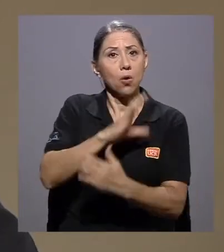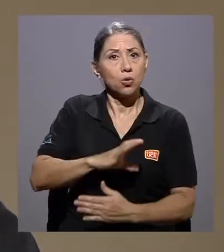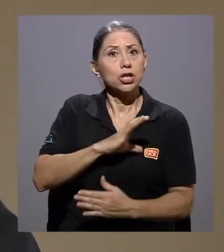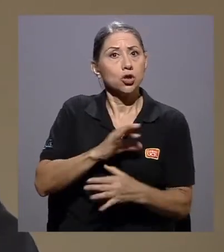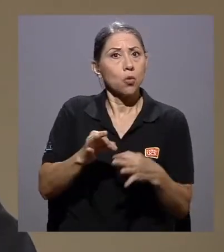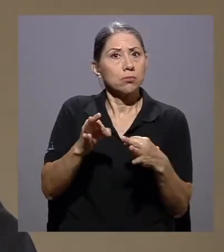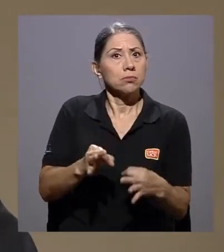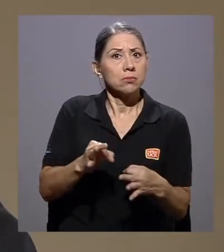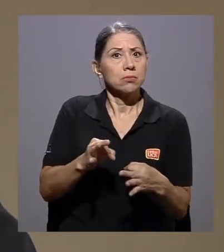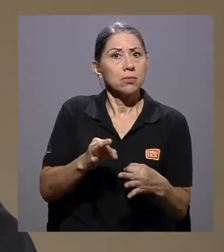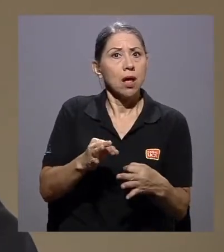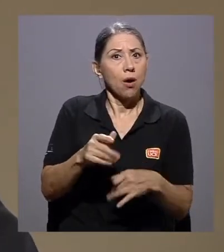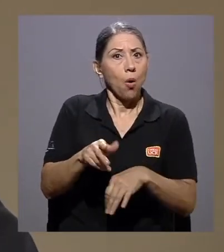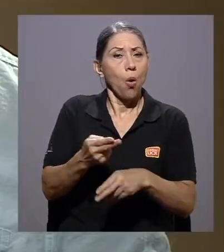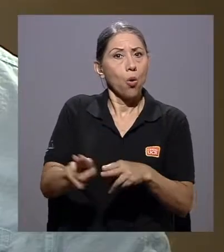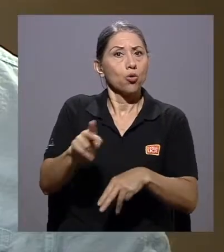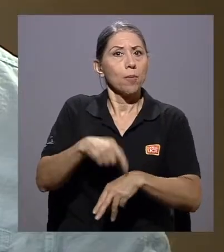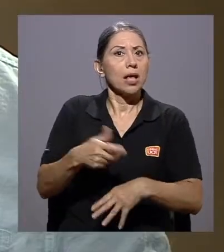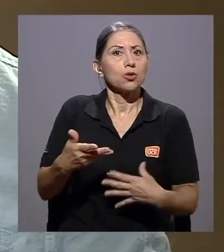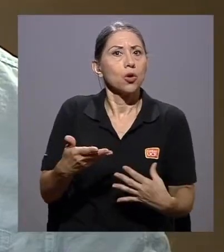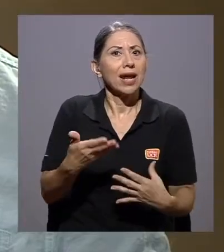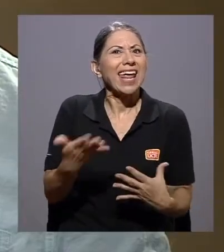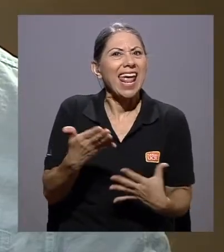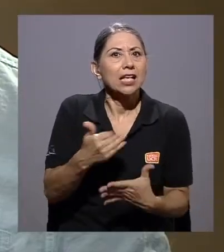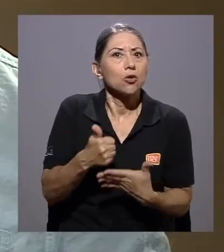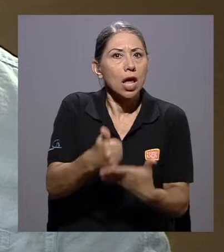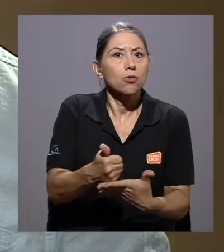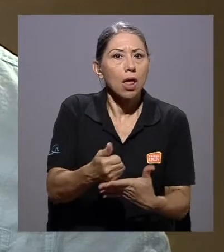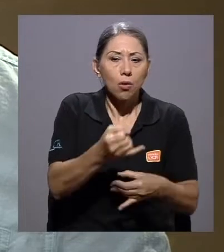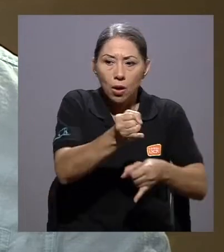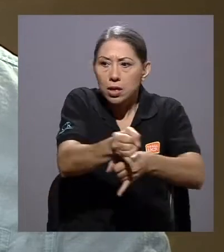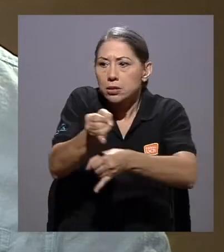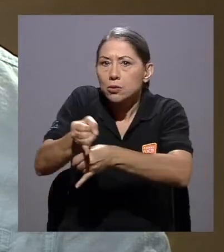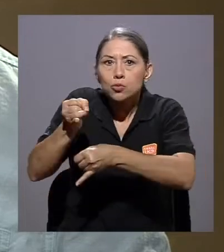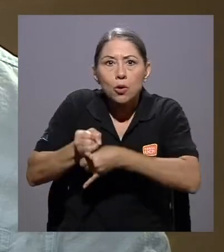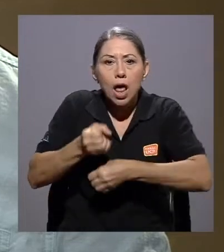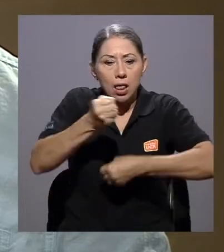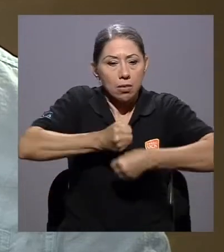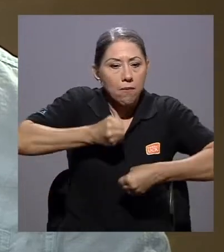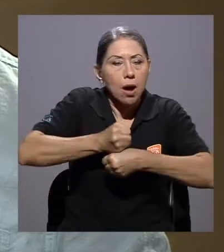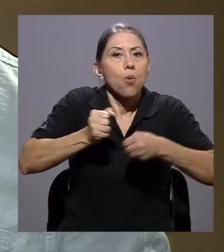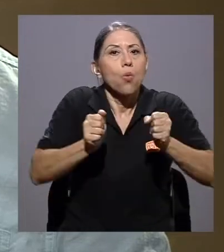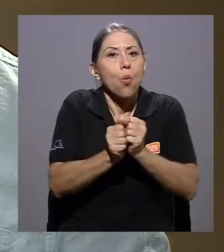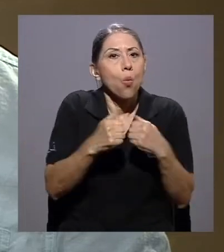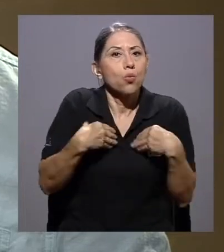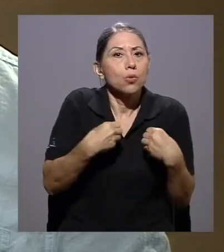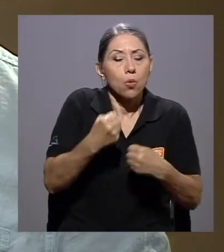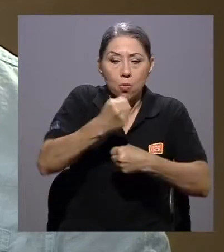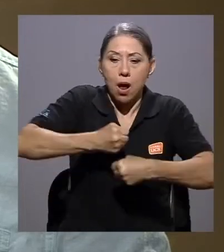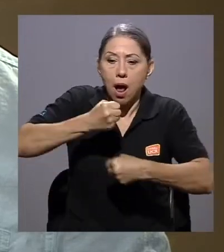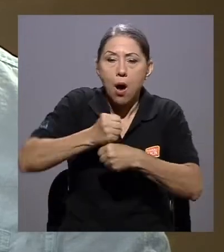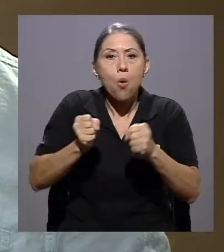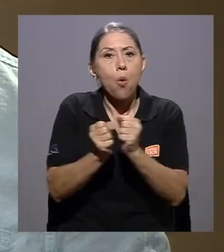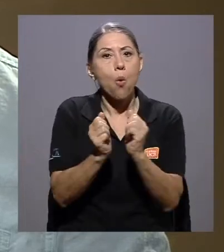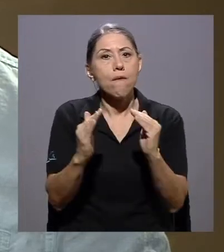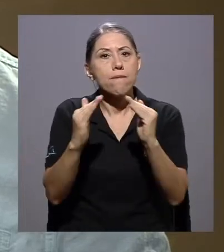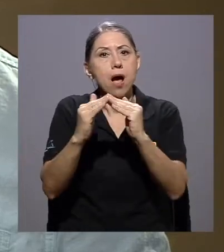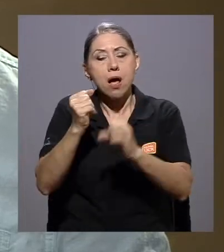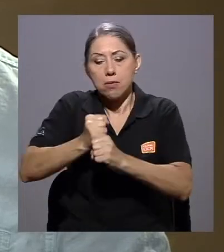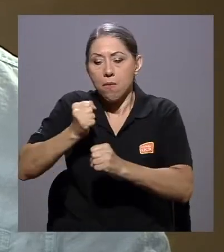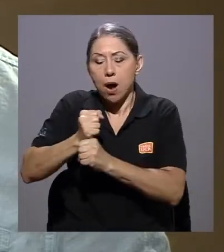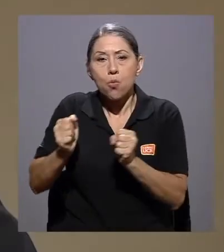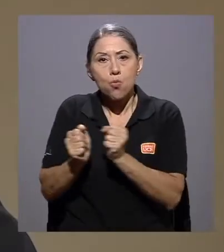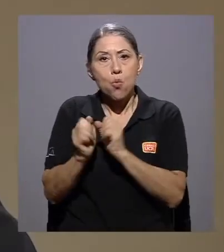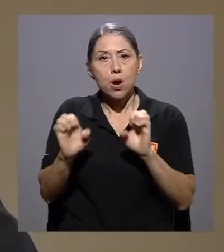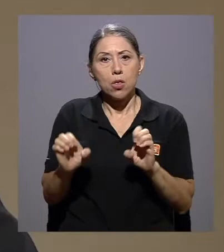es la institucionalidad, operando en la salud, operando en la vivienda, operando en la educación, y no bajo las